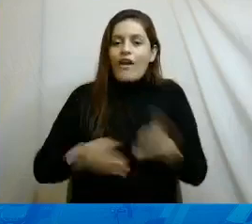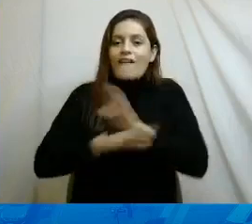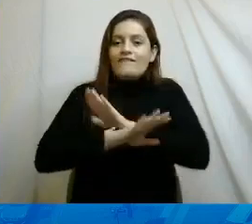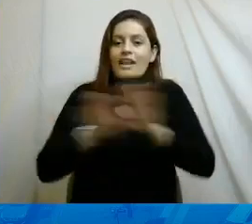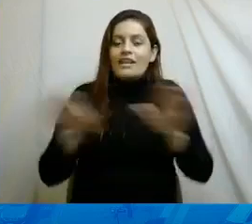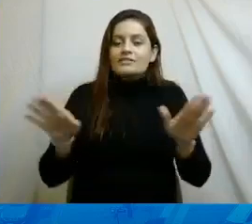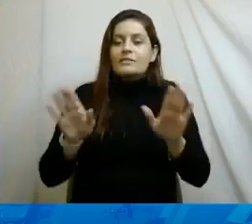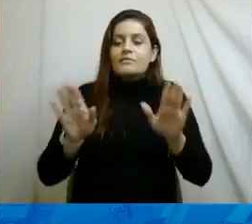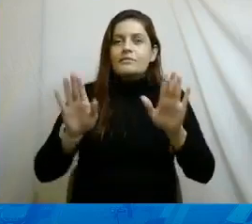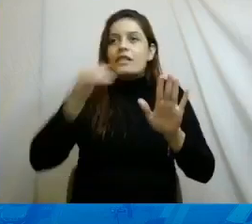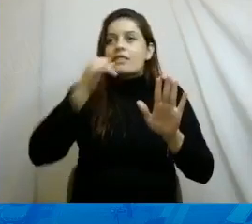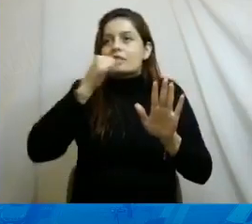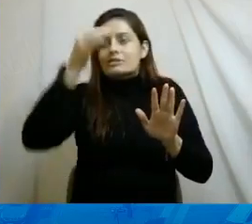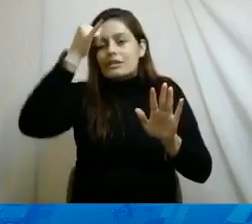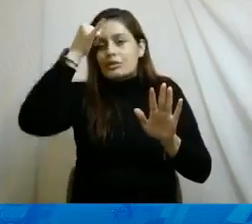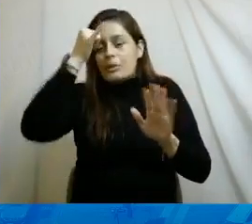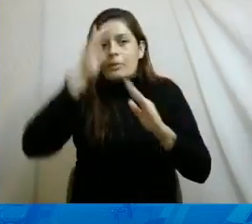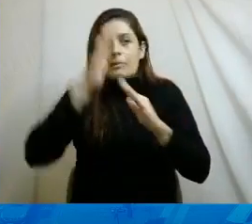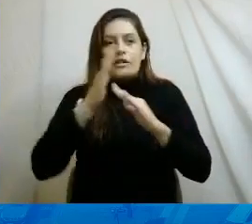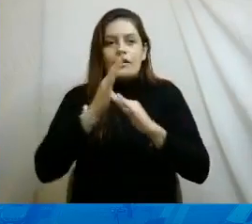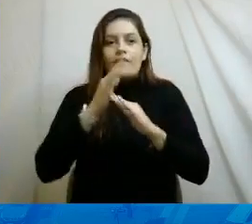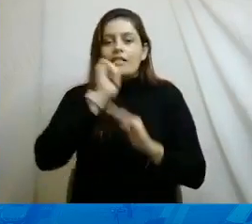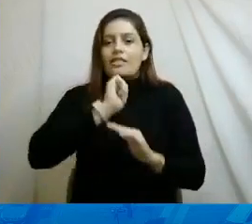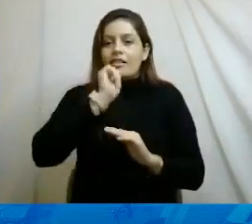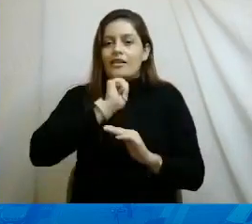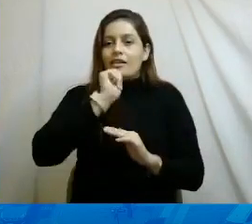Ah, perdón. Sí, falta.